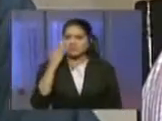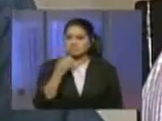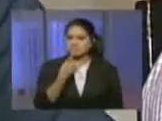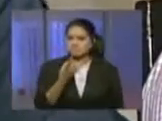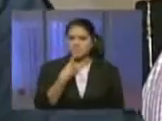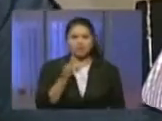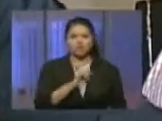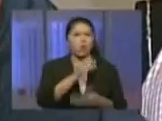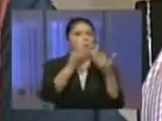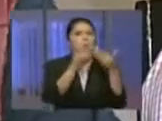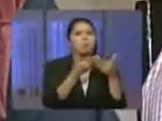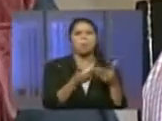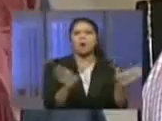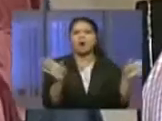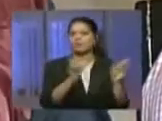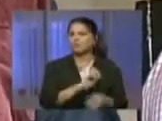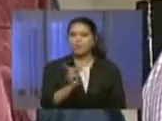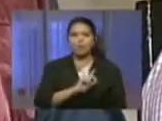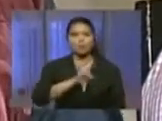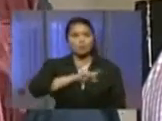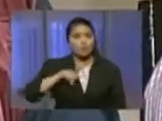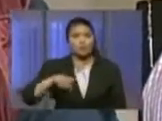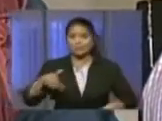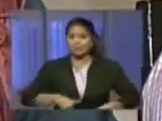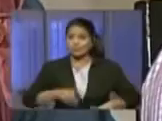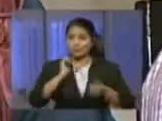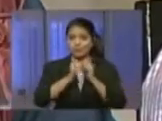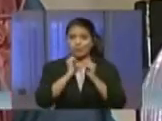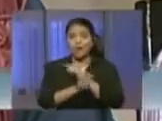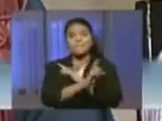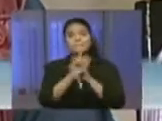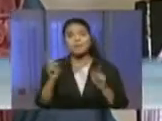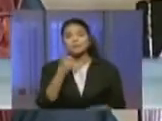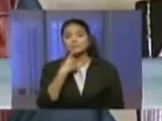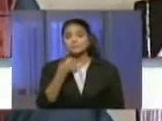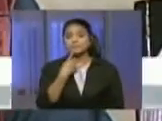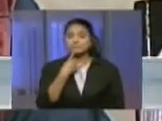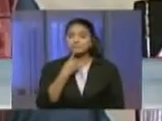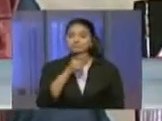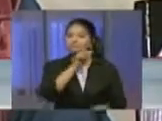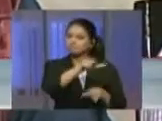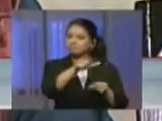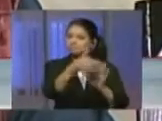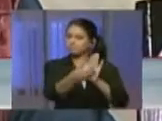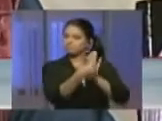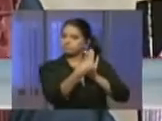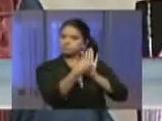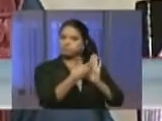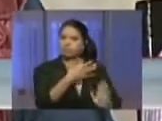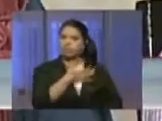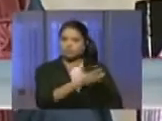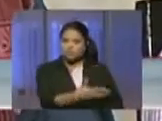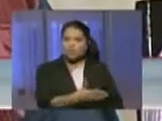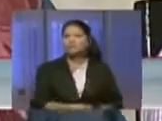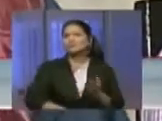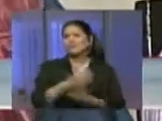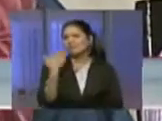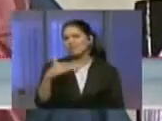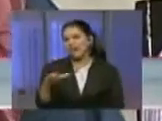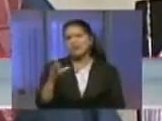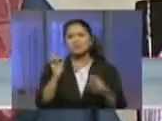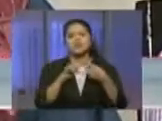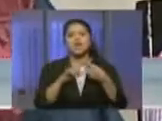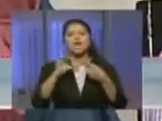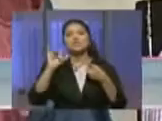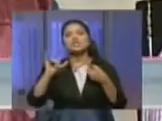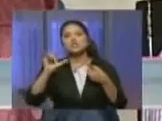lo publican ni lo ponen en Primera Plana nuestro desempeño deportivo pero quiero decirle a aquellos que nos atacan mediáticamente Que todavía nos queda julimar Rodríguez